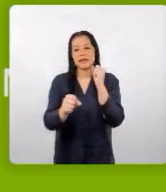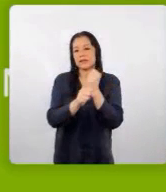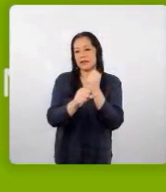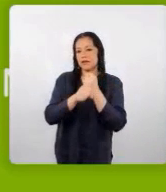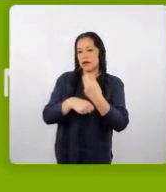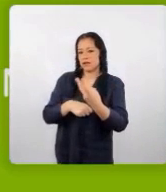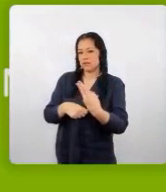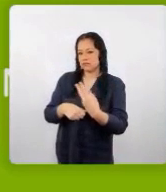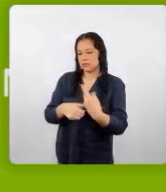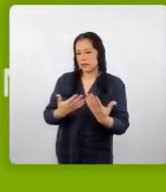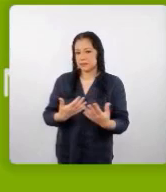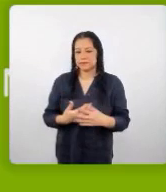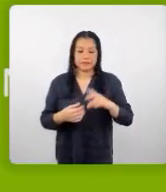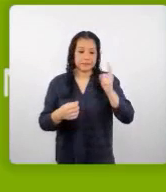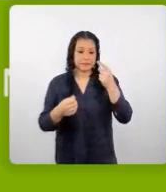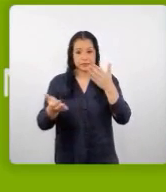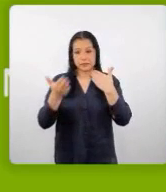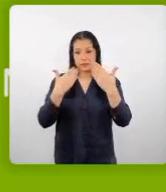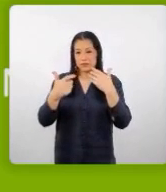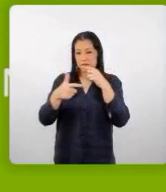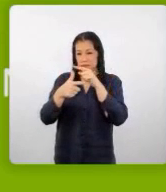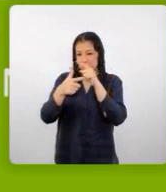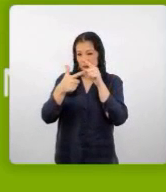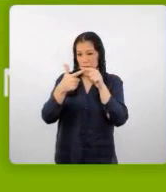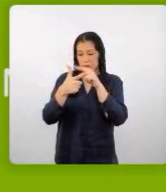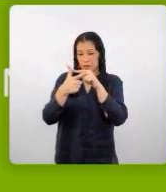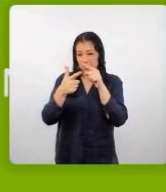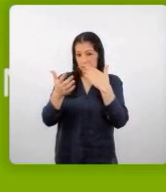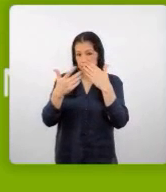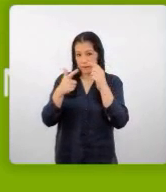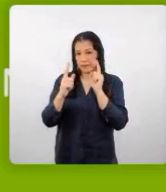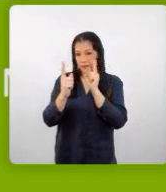tenemos. Las primeras conversaciones son más desde el punto de vista,